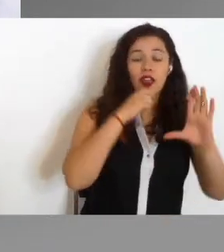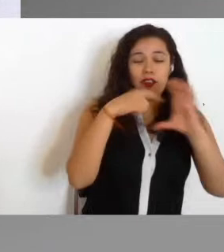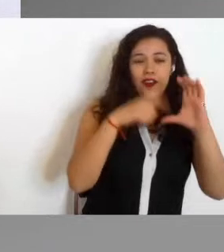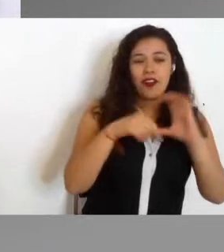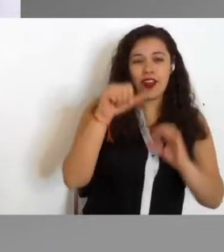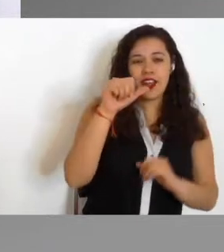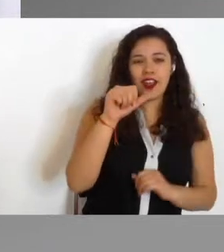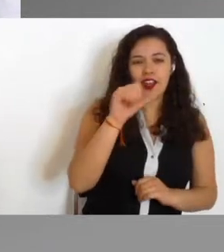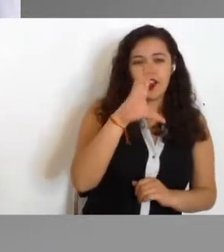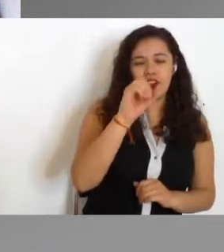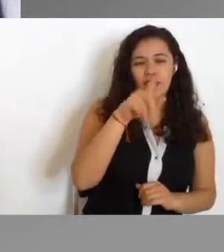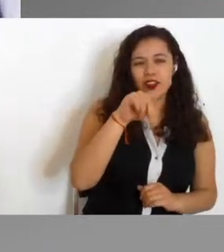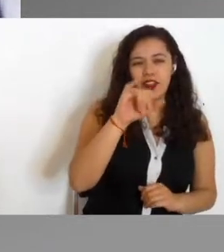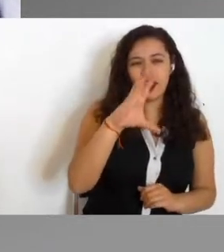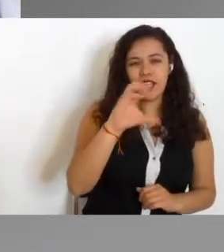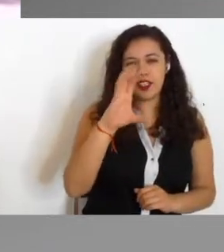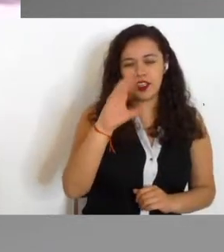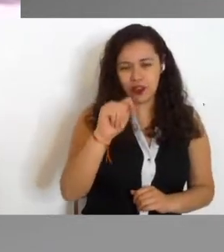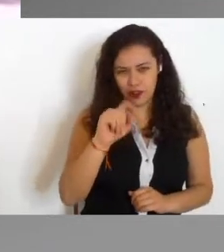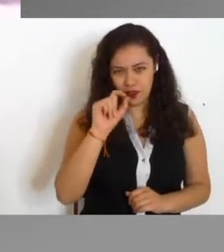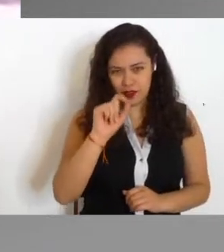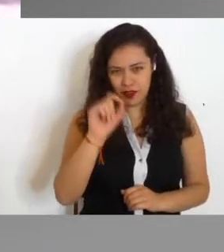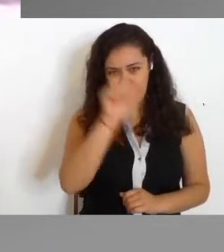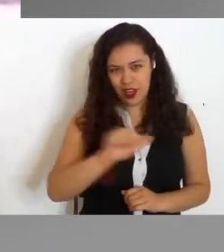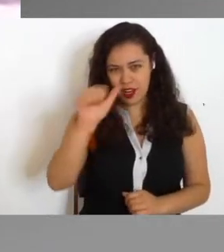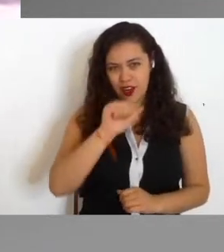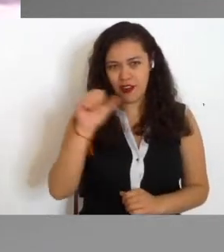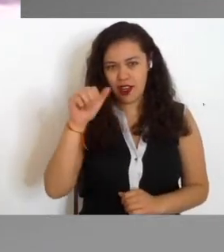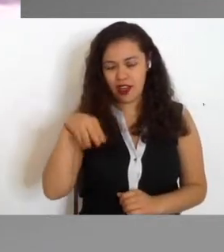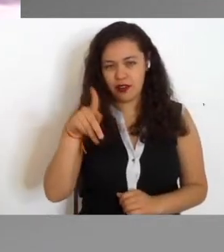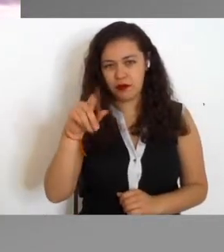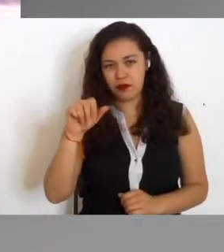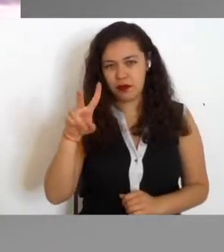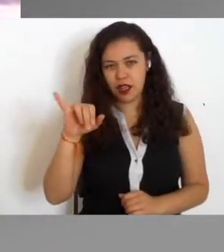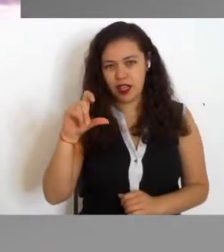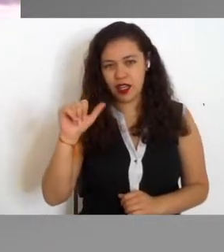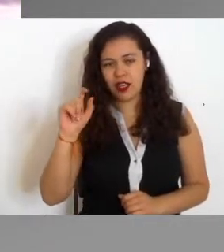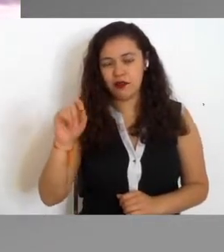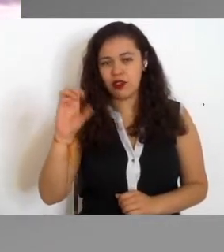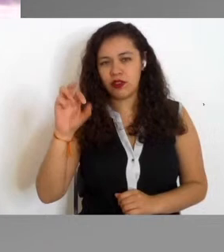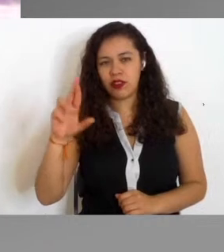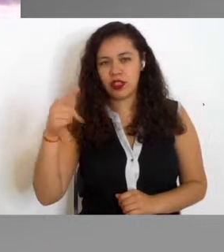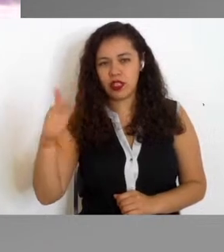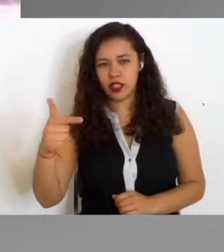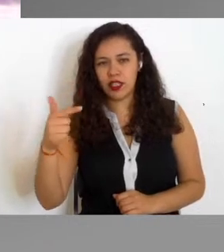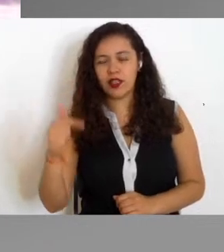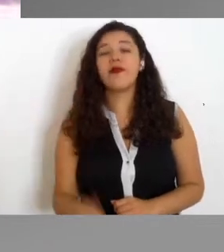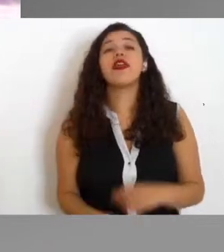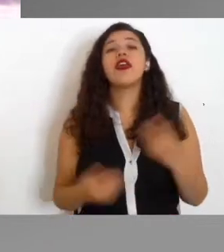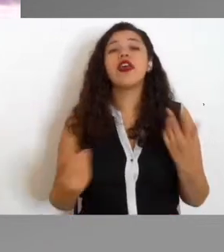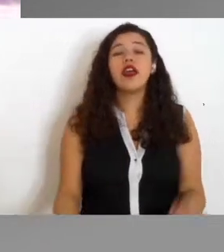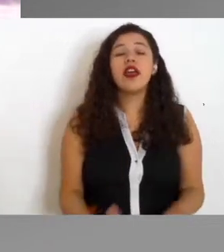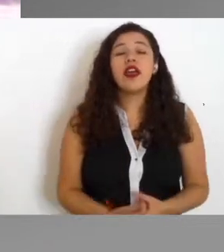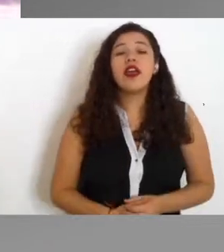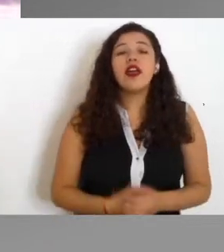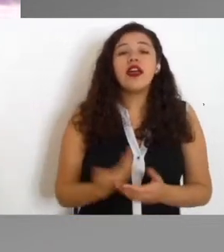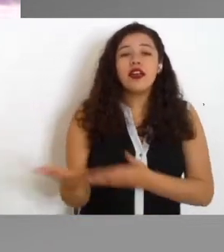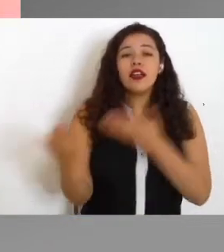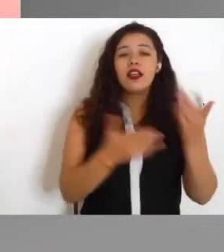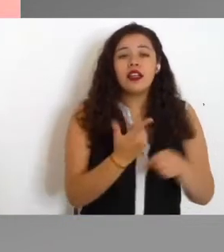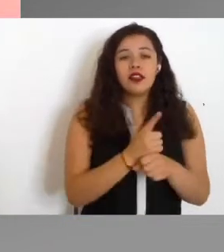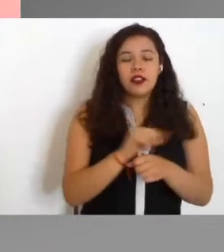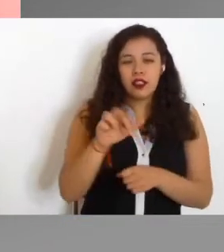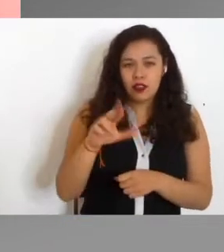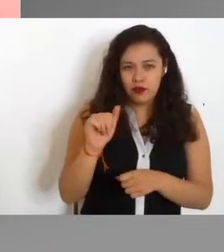contacto@ampubalia.org. Gracias. Muchísimas gracias. Continuamos con la licenciada Laura, por favor. Y